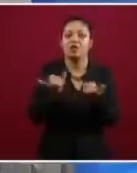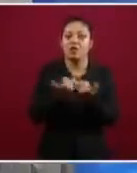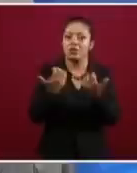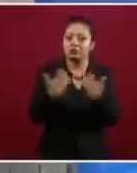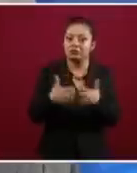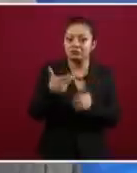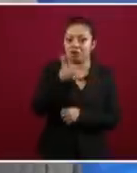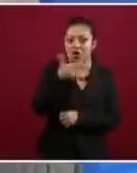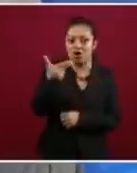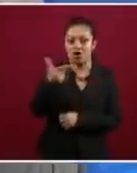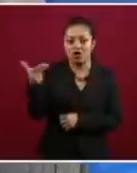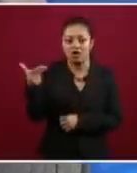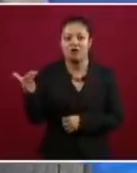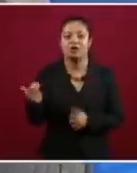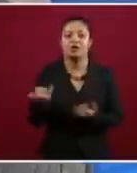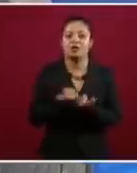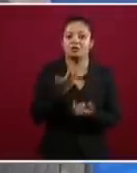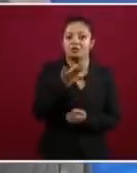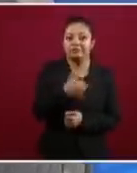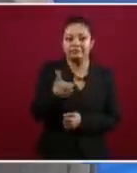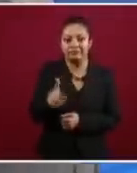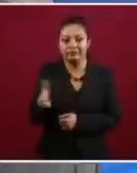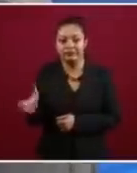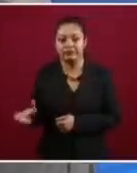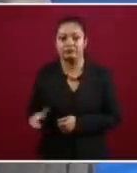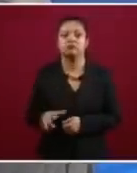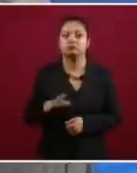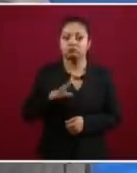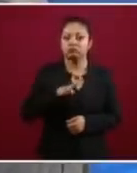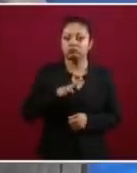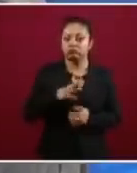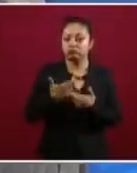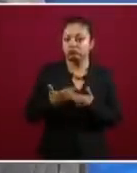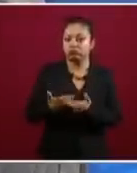hoteleras, restaurantes, hay trabajo